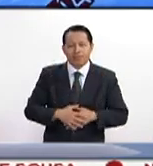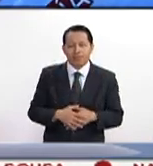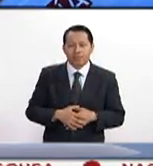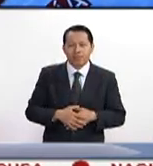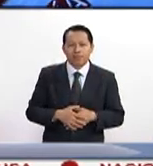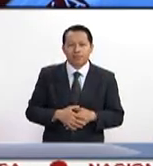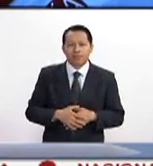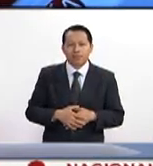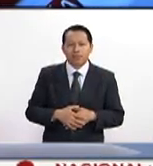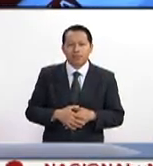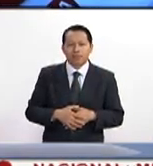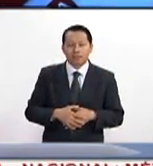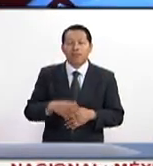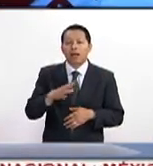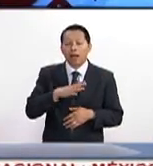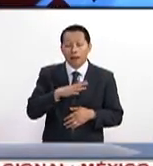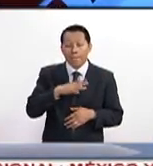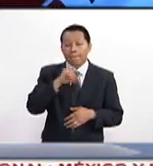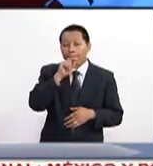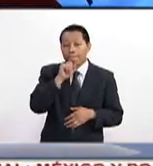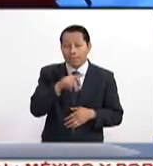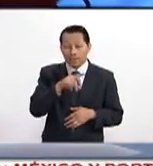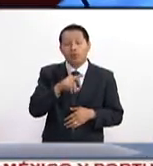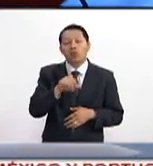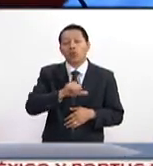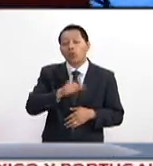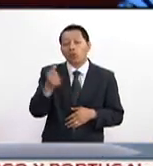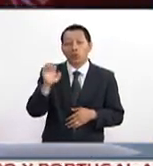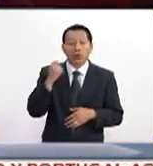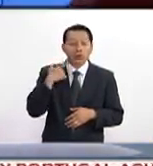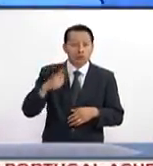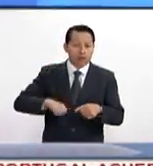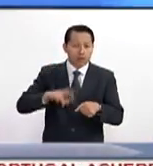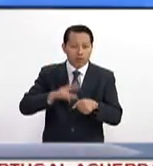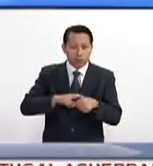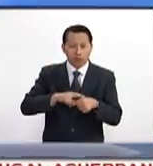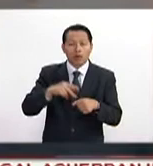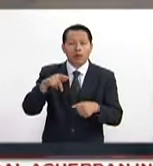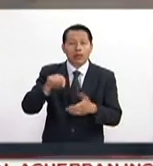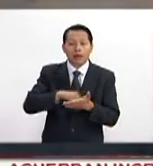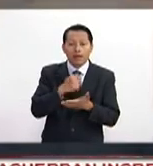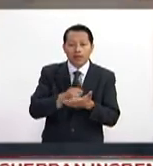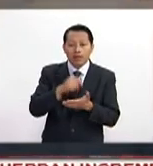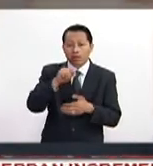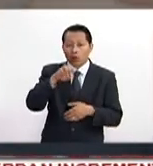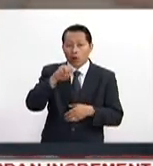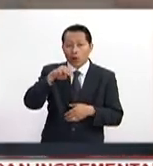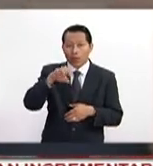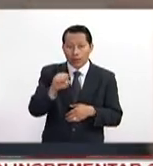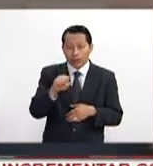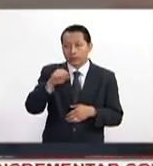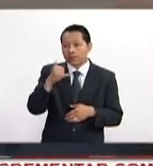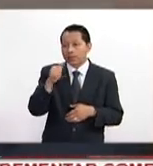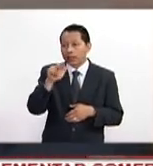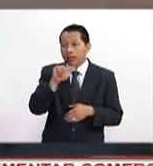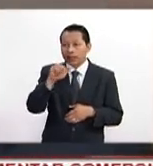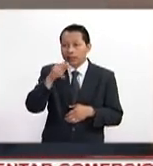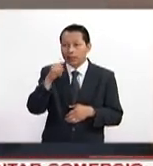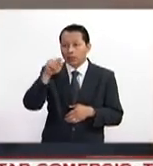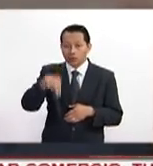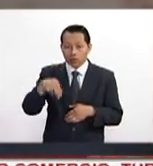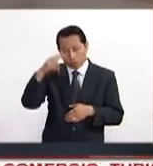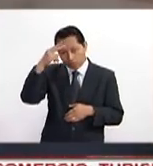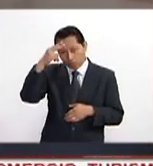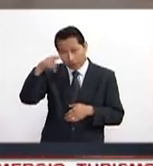La audiencia que decidirá la extradición de otro exgobernador, el exgobernador de Tamaulipas, Tomás Yarrington, a México o Estados